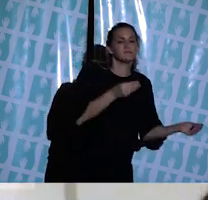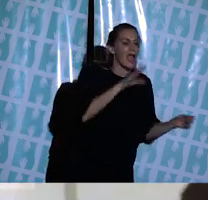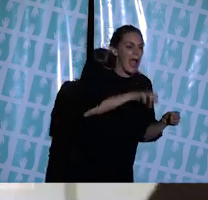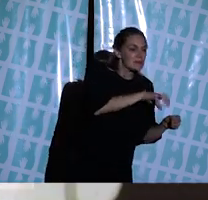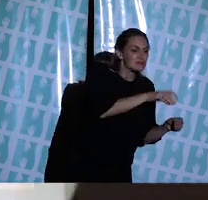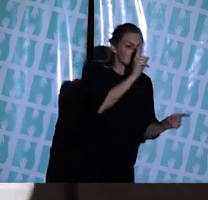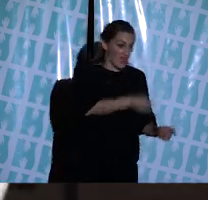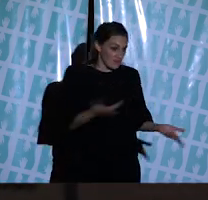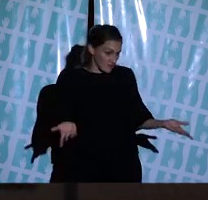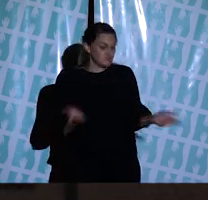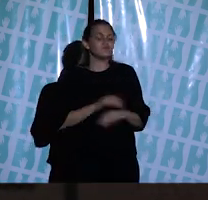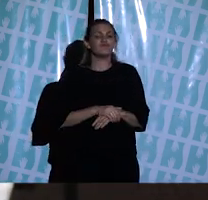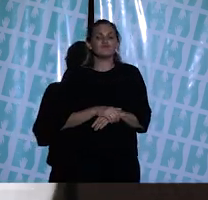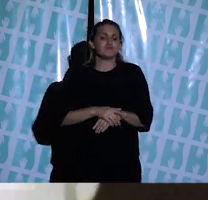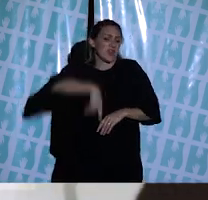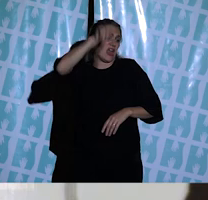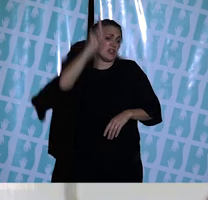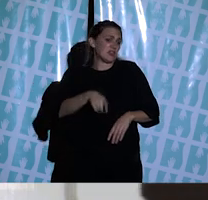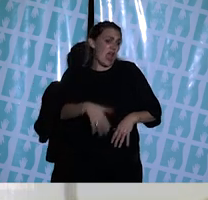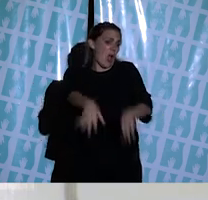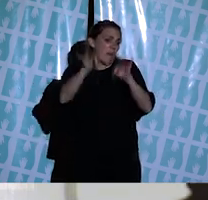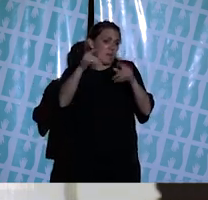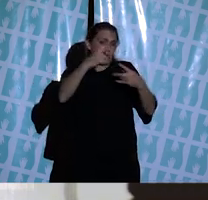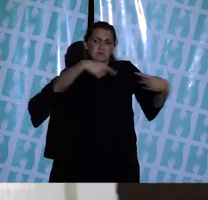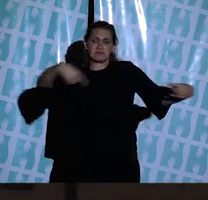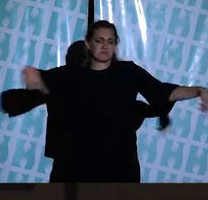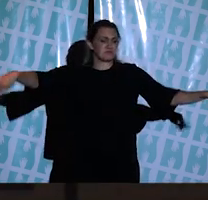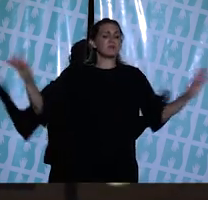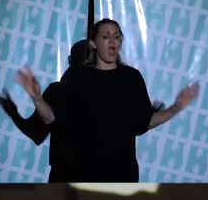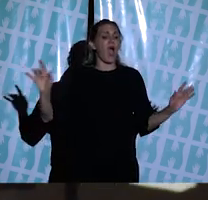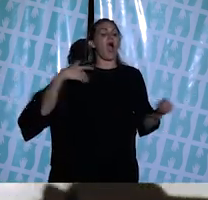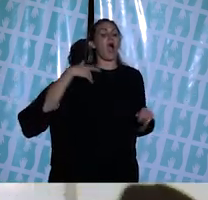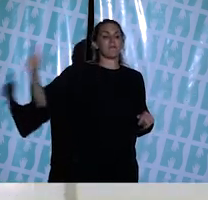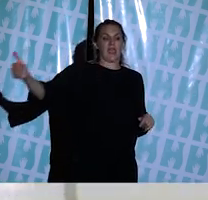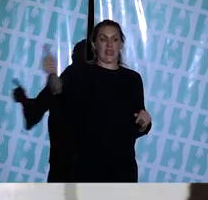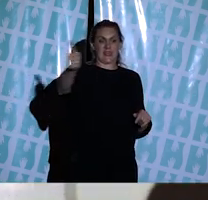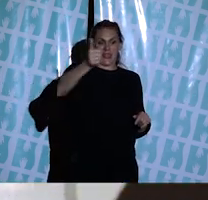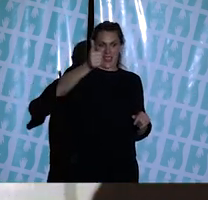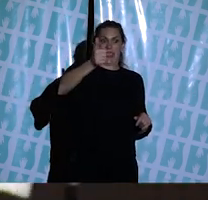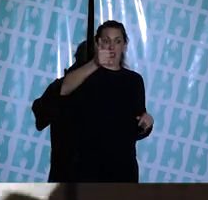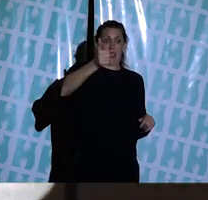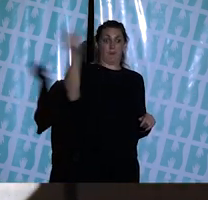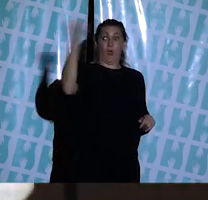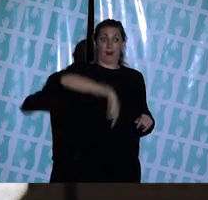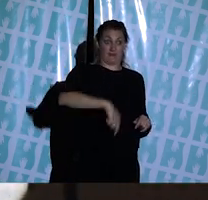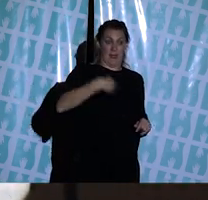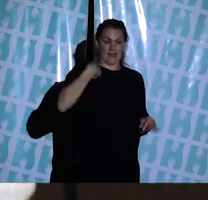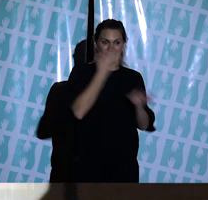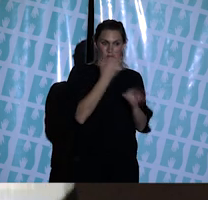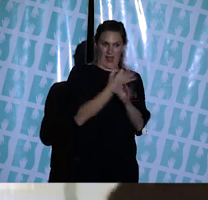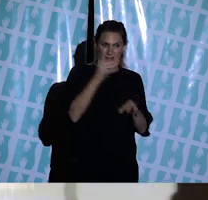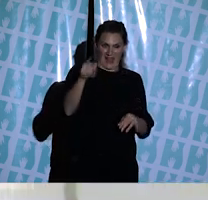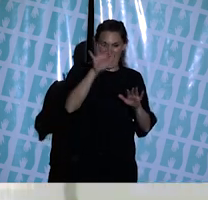Y así pasa el día. Llega el niño del colegio, empieza a jugar de